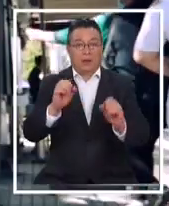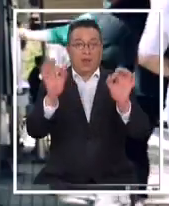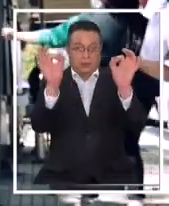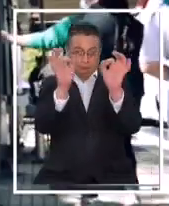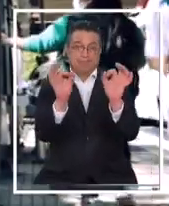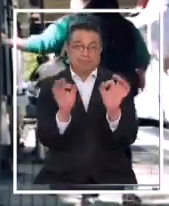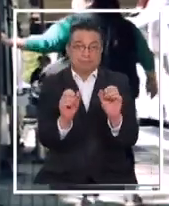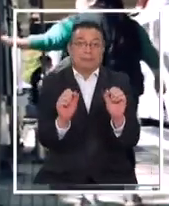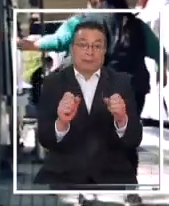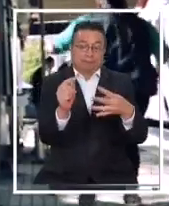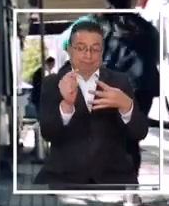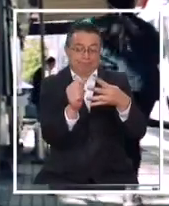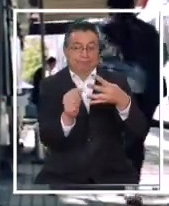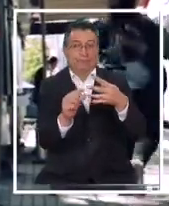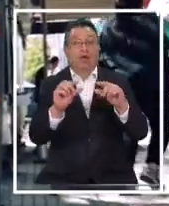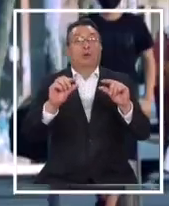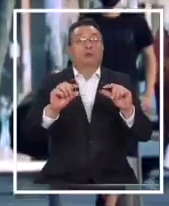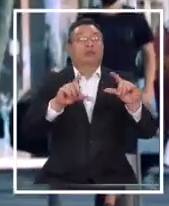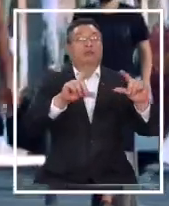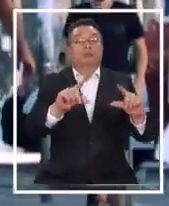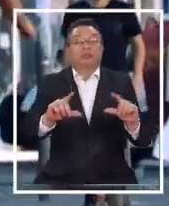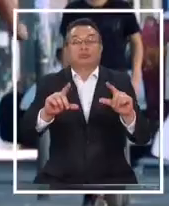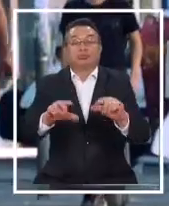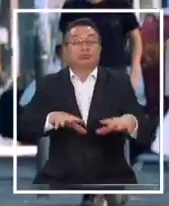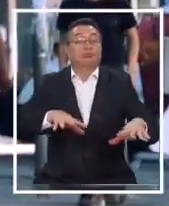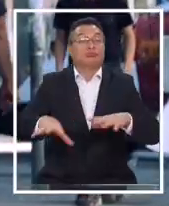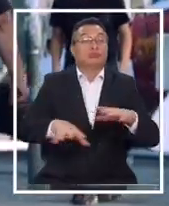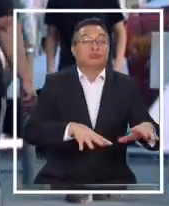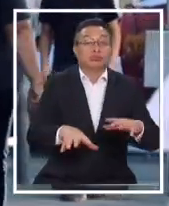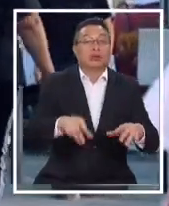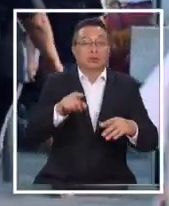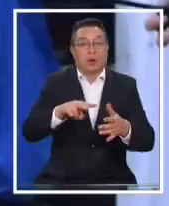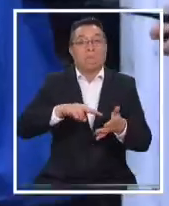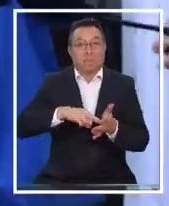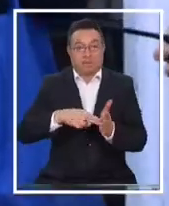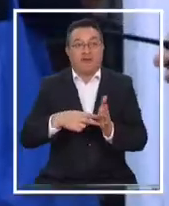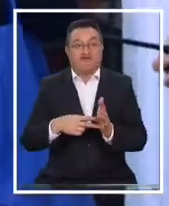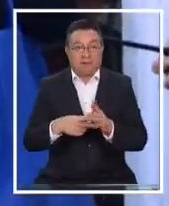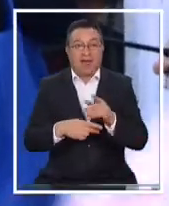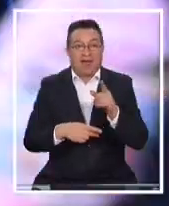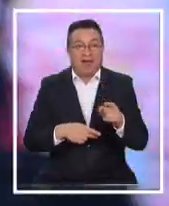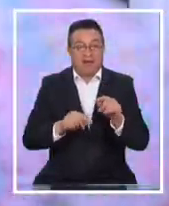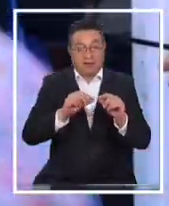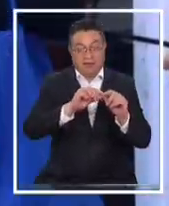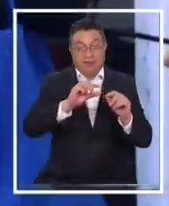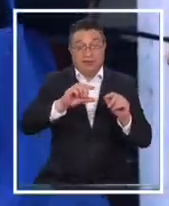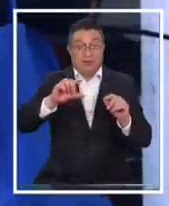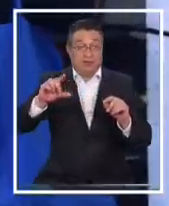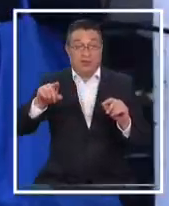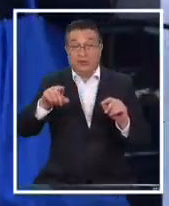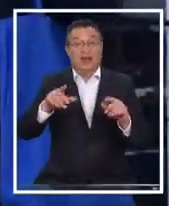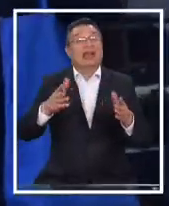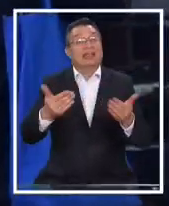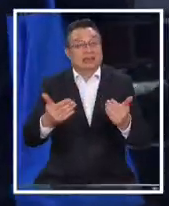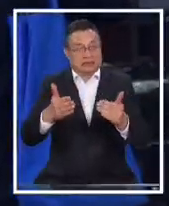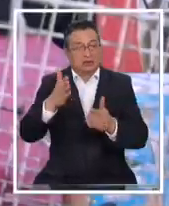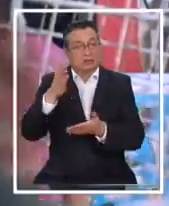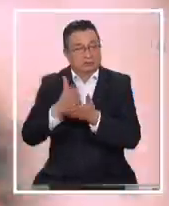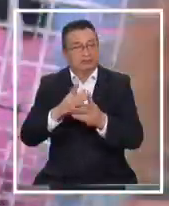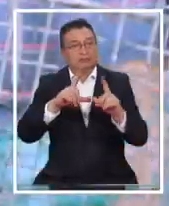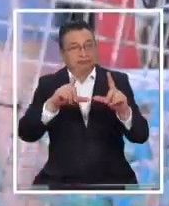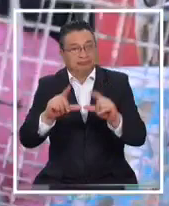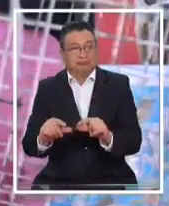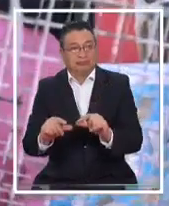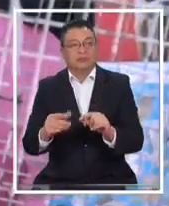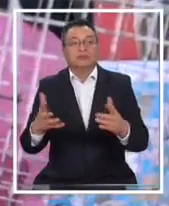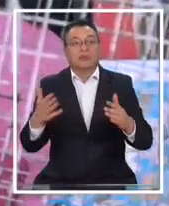explicaciones razonables, la poca reducción de la movilidad se convierte en un problema. Es un índice necesario de disminuir para bajar también